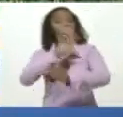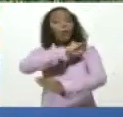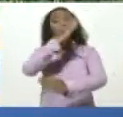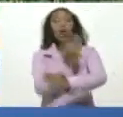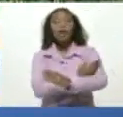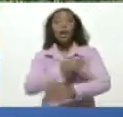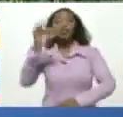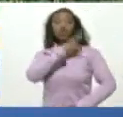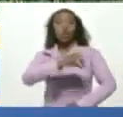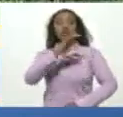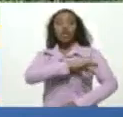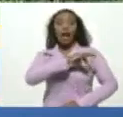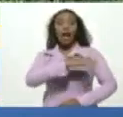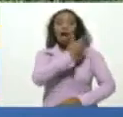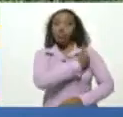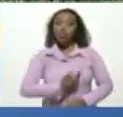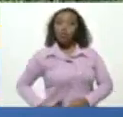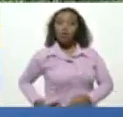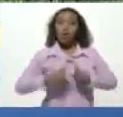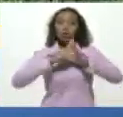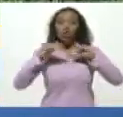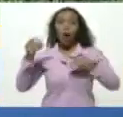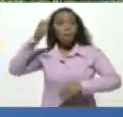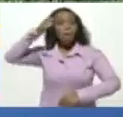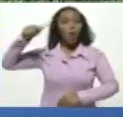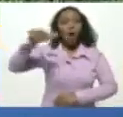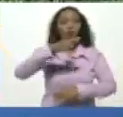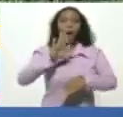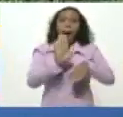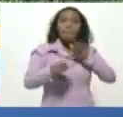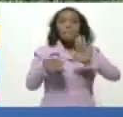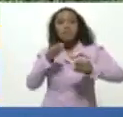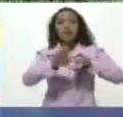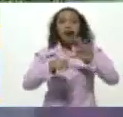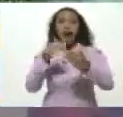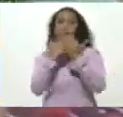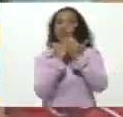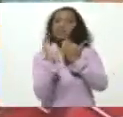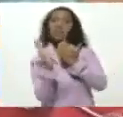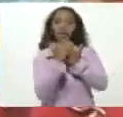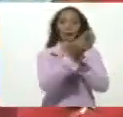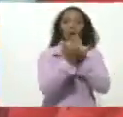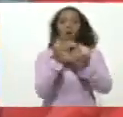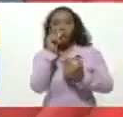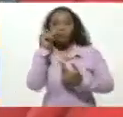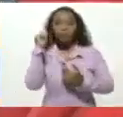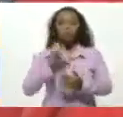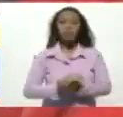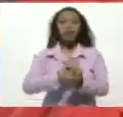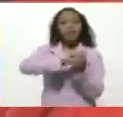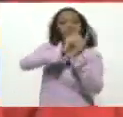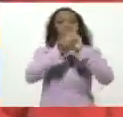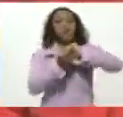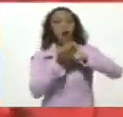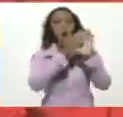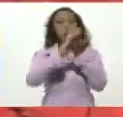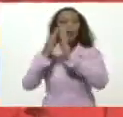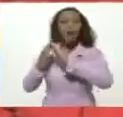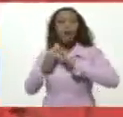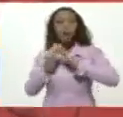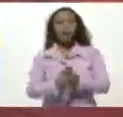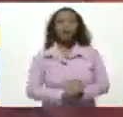al soberano, al dueño de todo, al pueblo de a pie, al vecino, a la vecina, convertirlo en comunero,